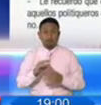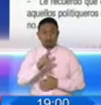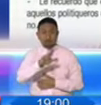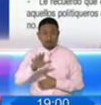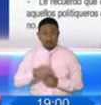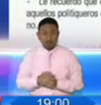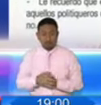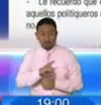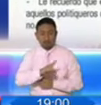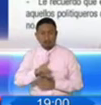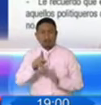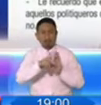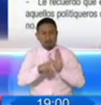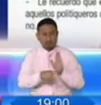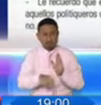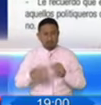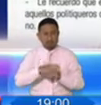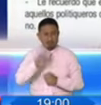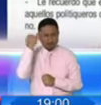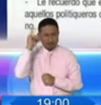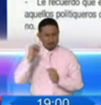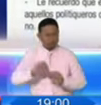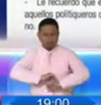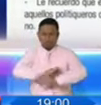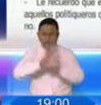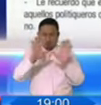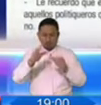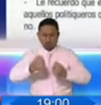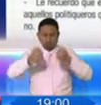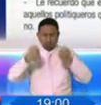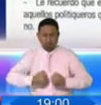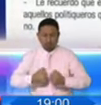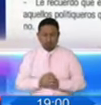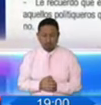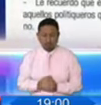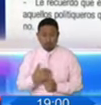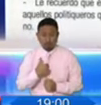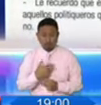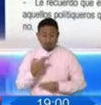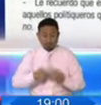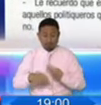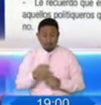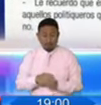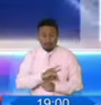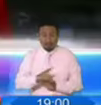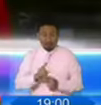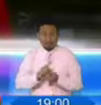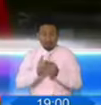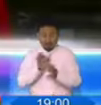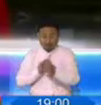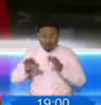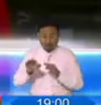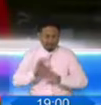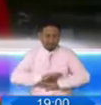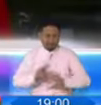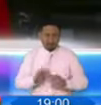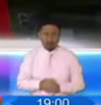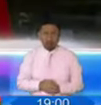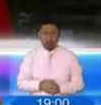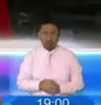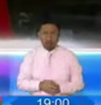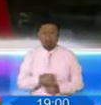tiene principios ideológicos muy claros y firmes que no se negocian ni se ceden. En esta línea rechazó